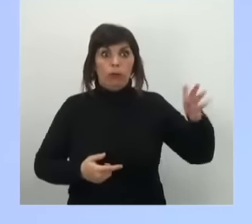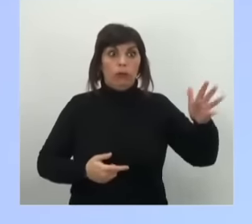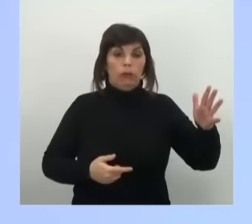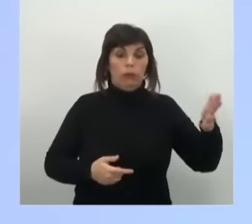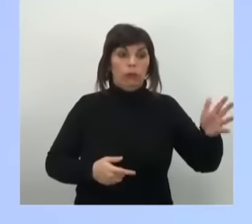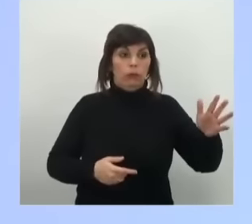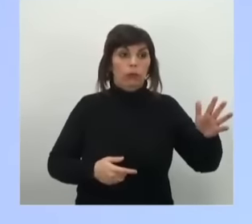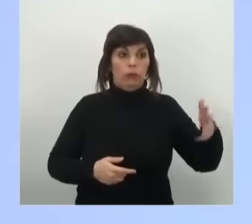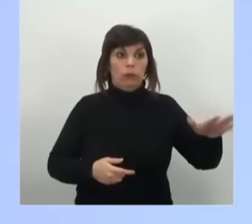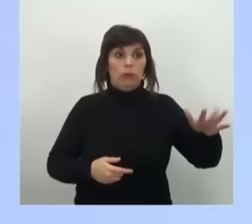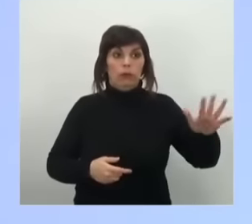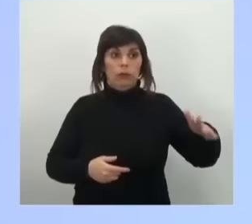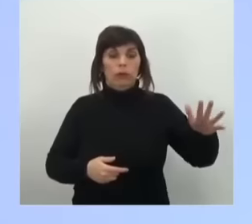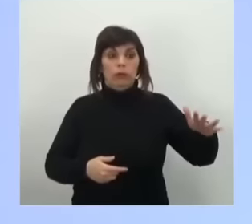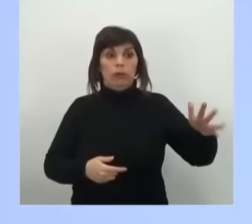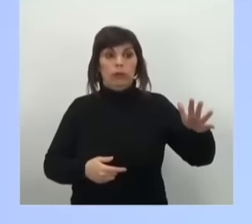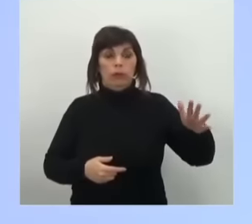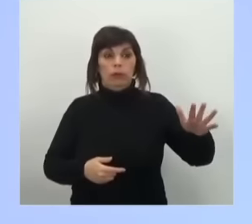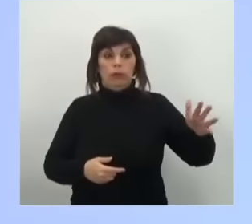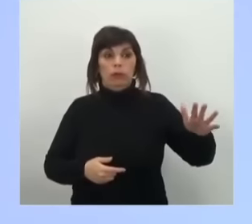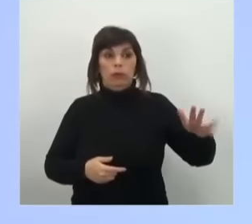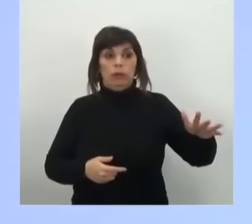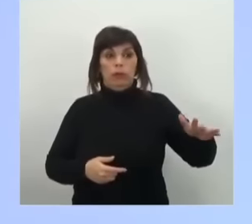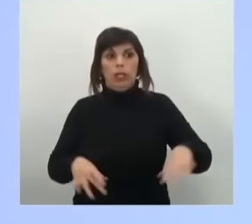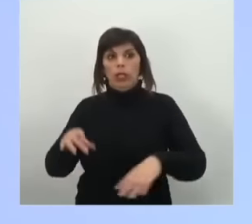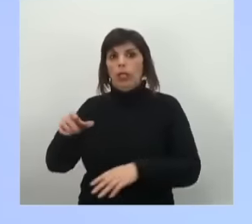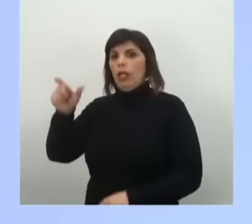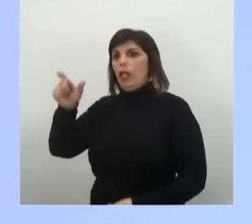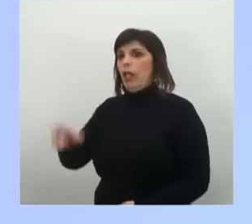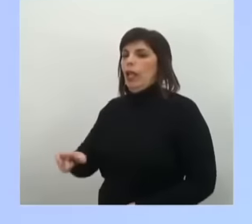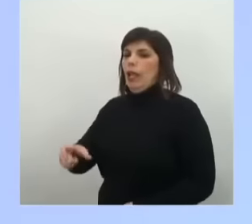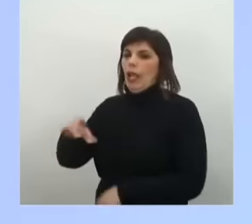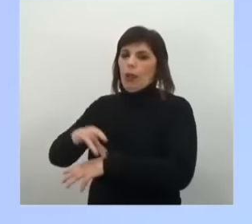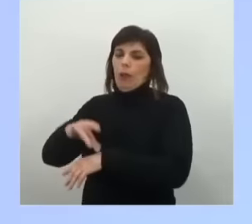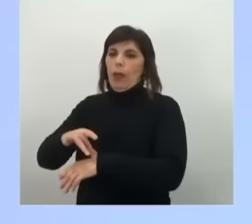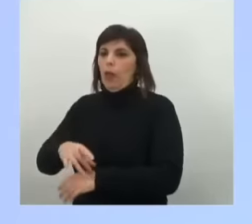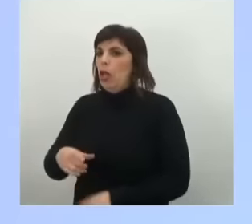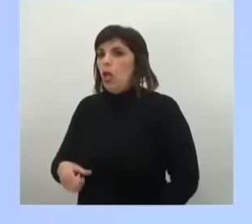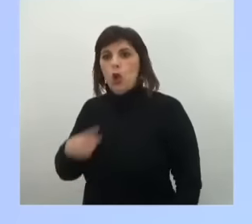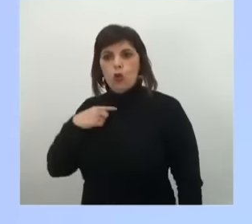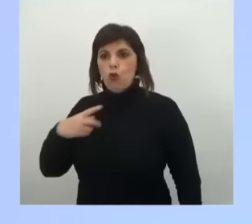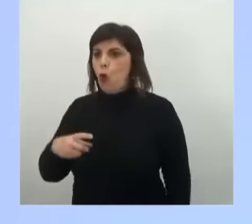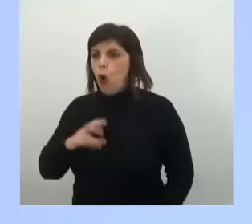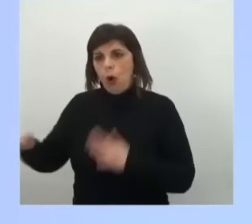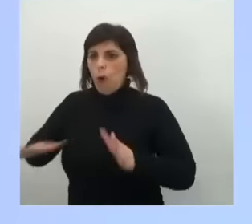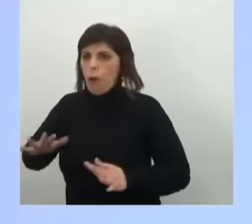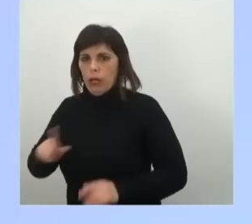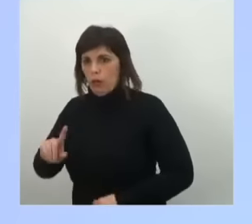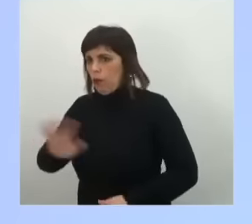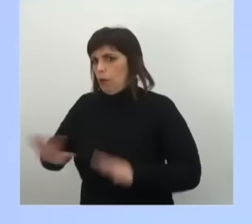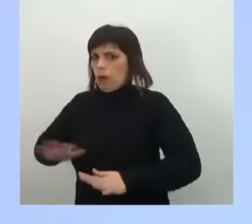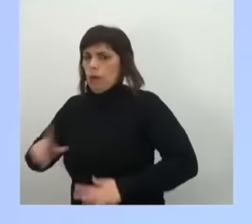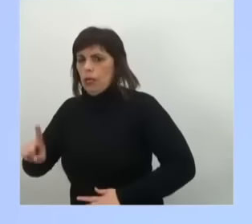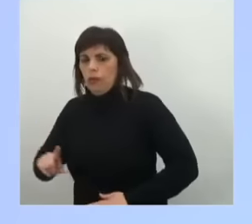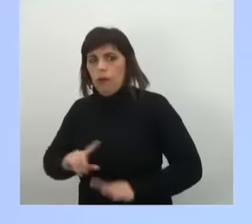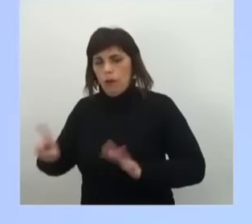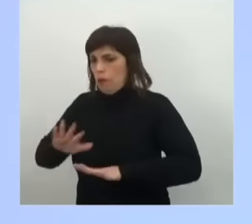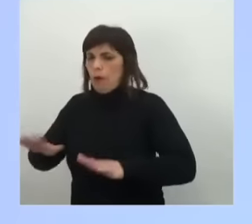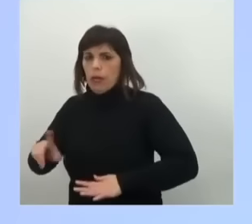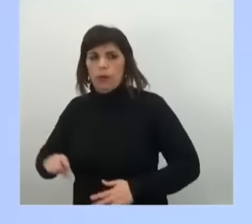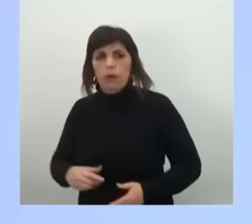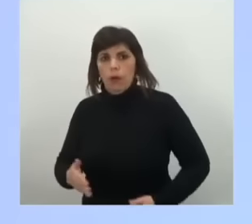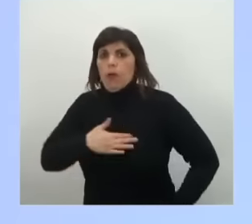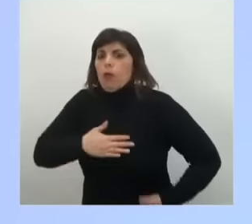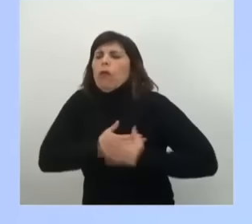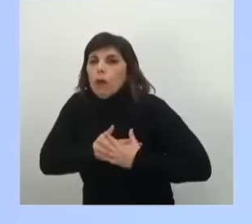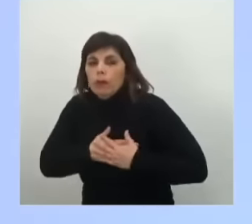Ya llegué a la mitad la otra voz de los médicos es Ni lo intentes empezó a ponerse cada vez más fuerte más intenso miren y estar